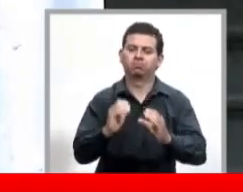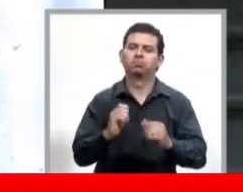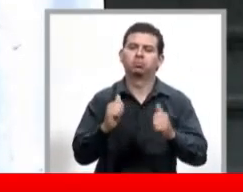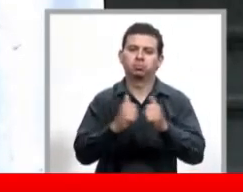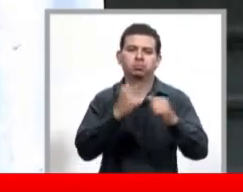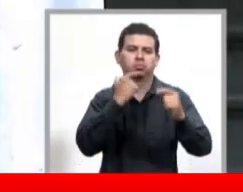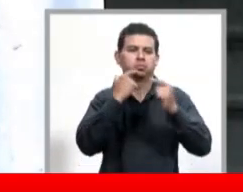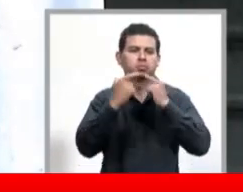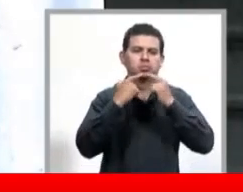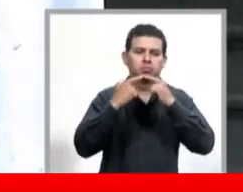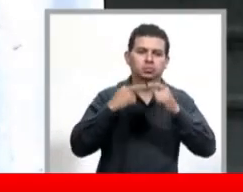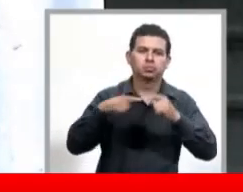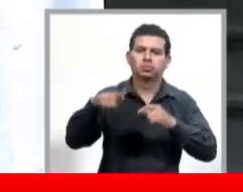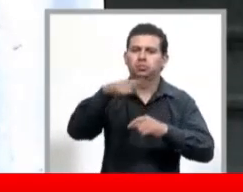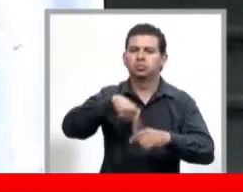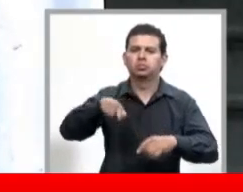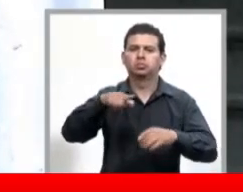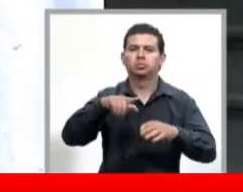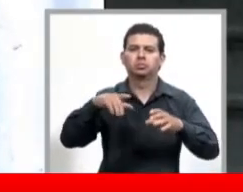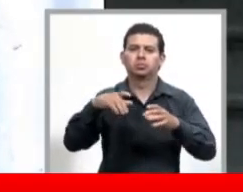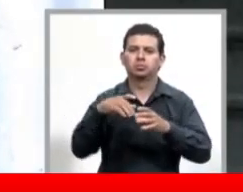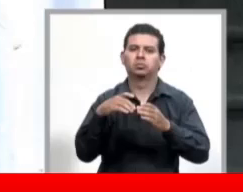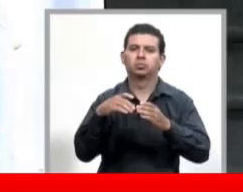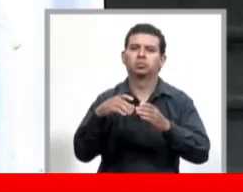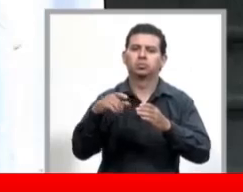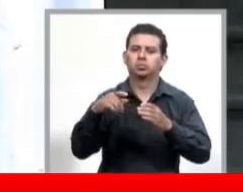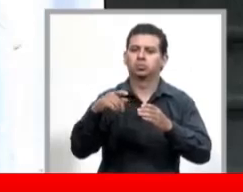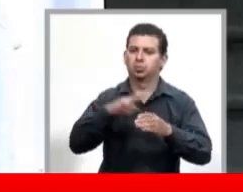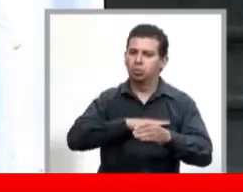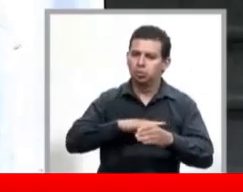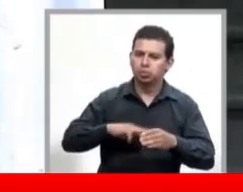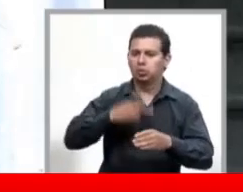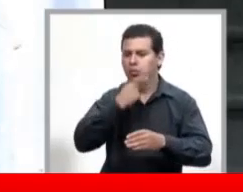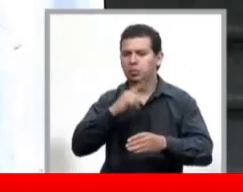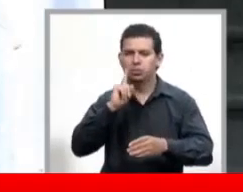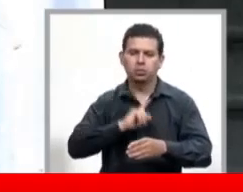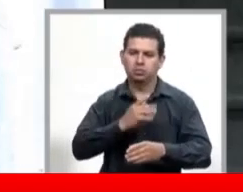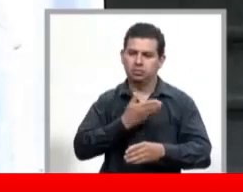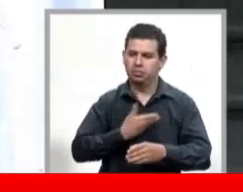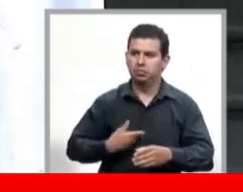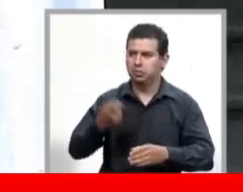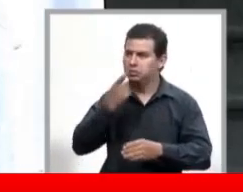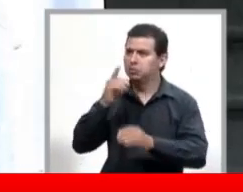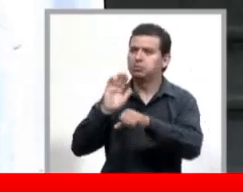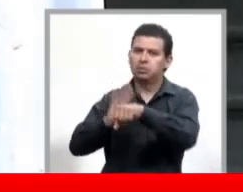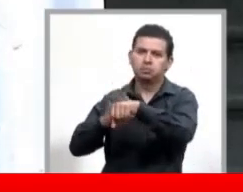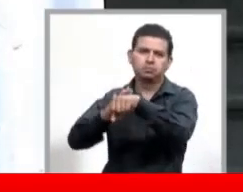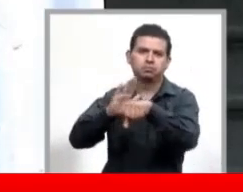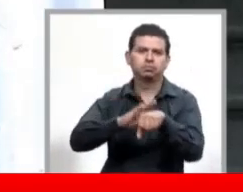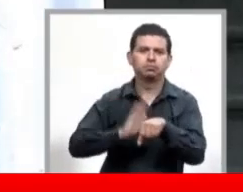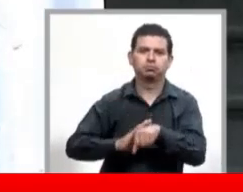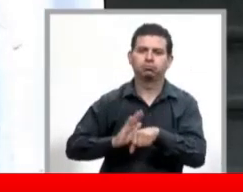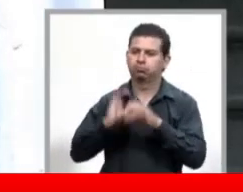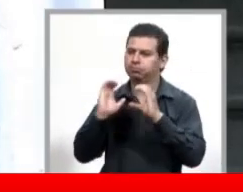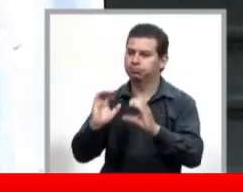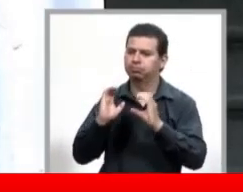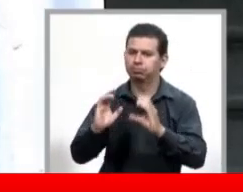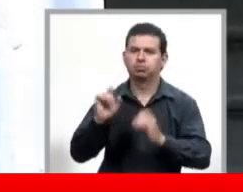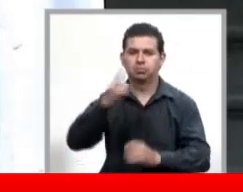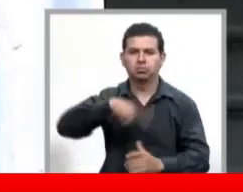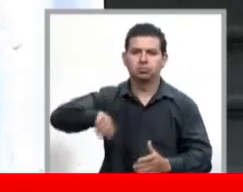coordinar con sus presidentes municipales y presidentas municipales, en el caso específico también de los valles